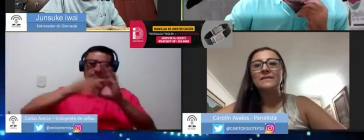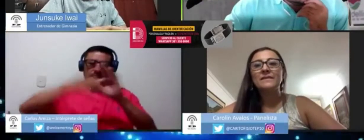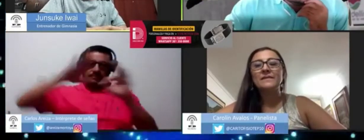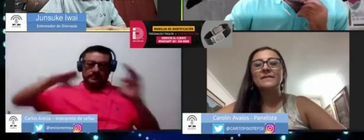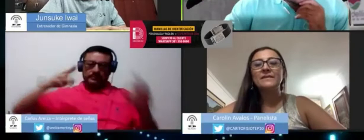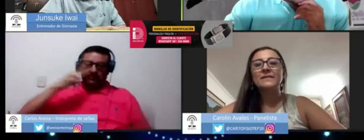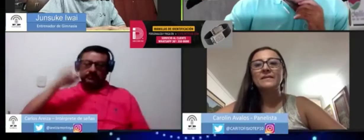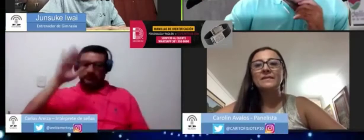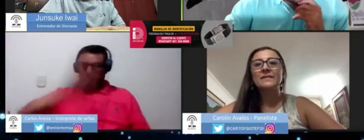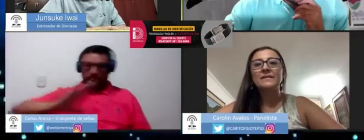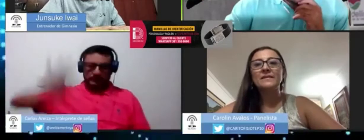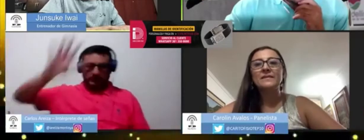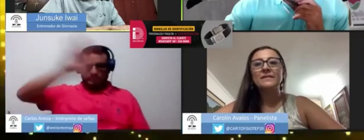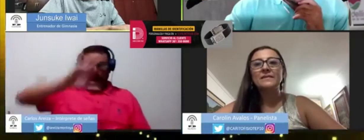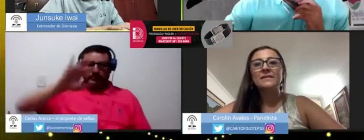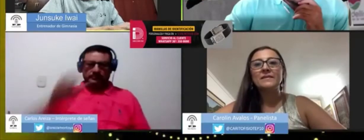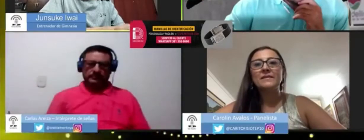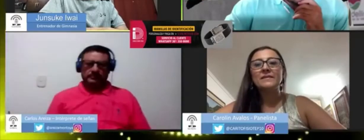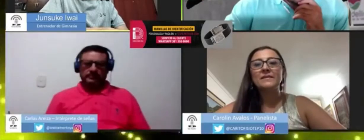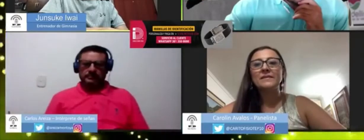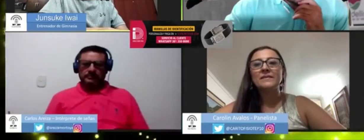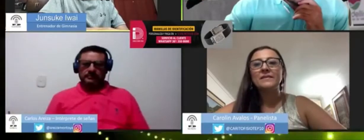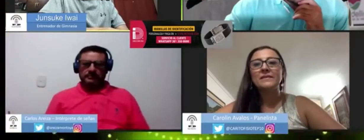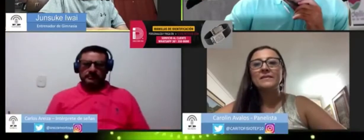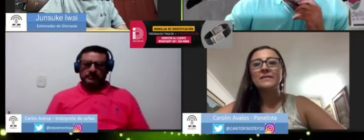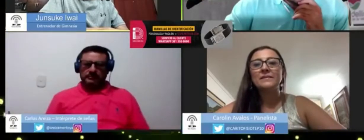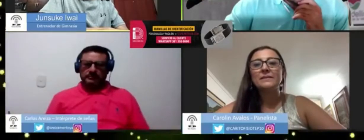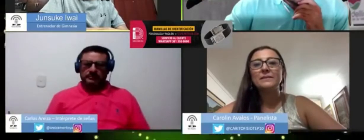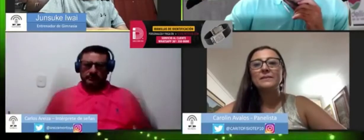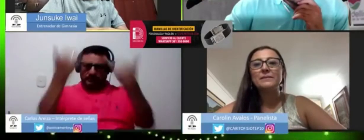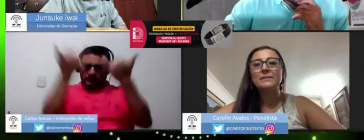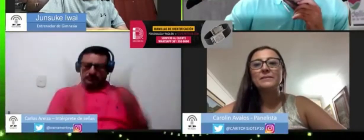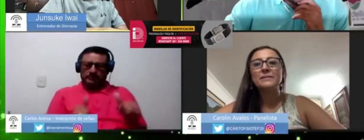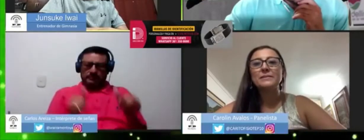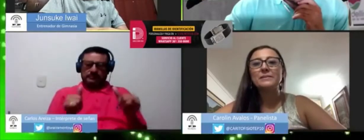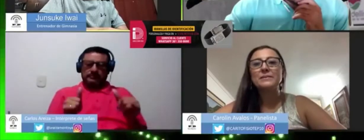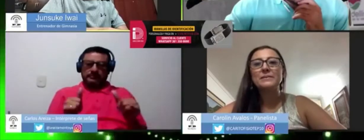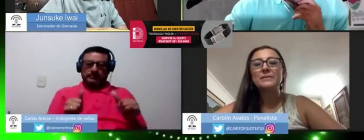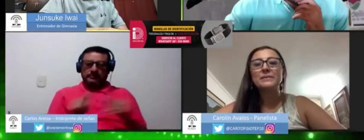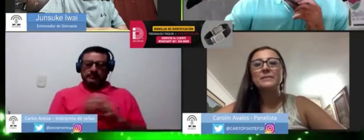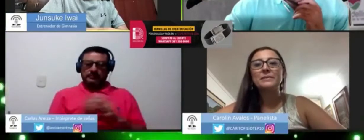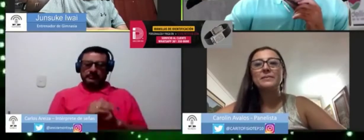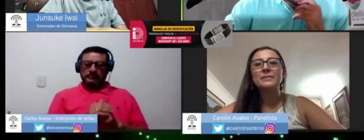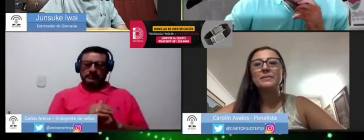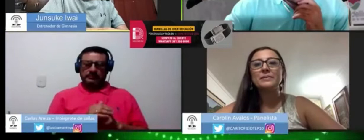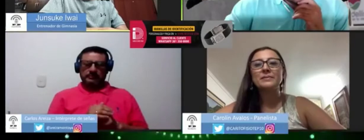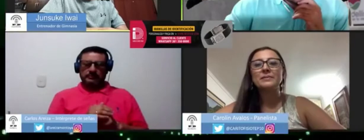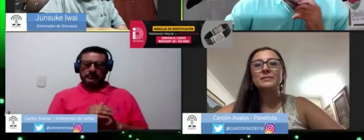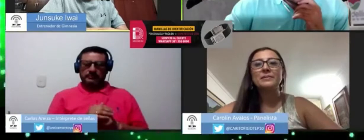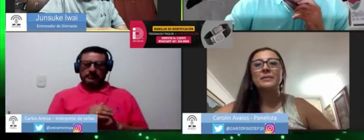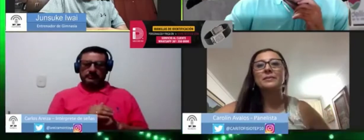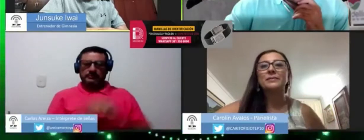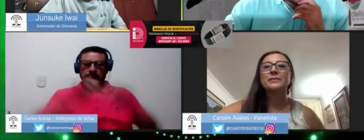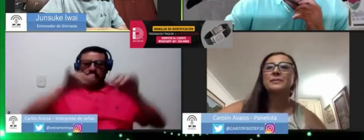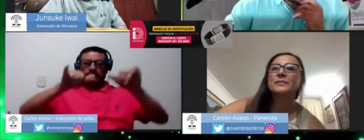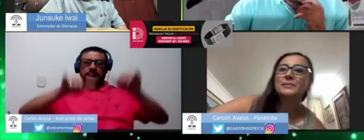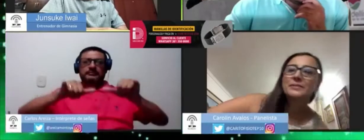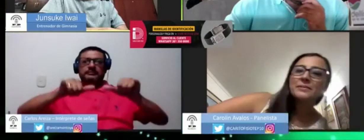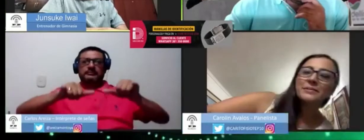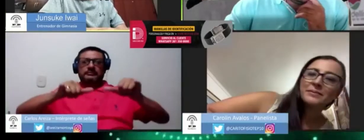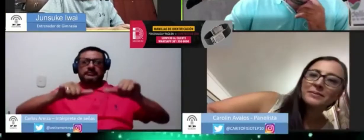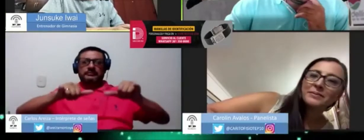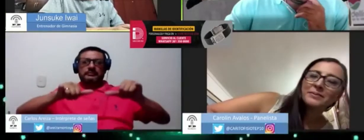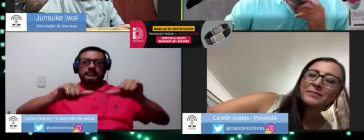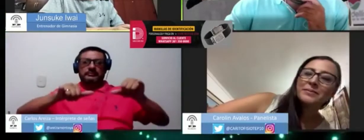Y después terminó el programa y me quedé